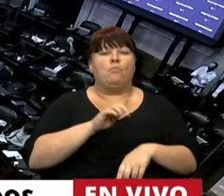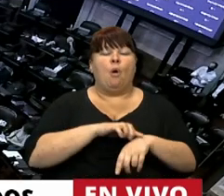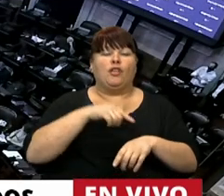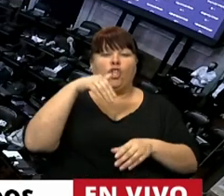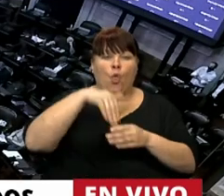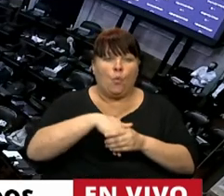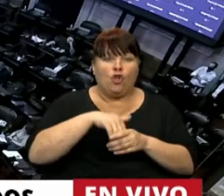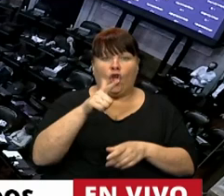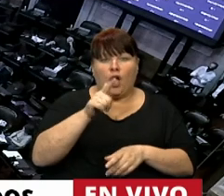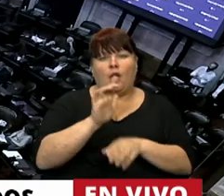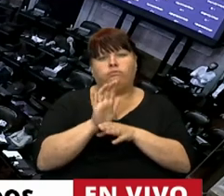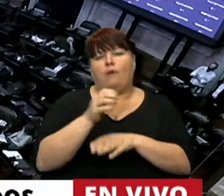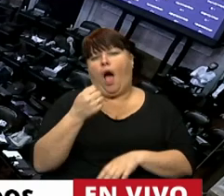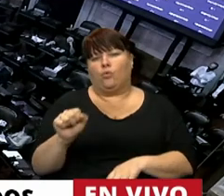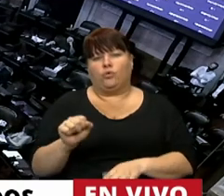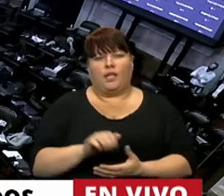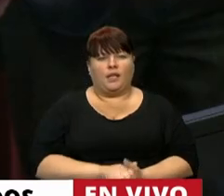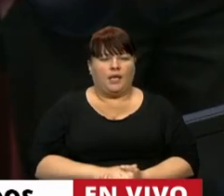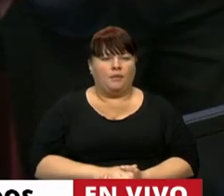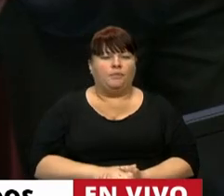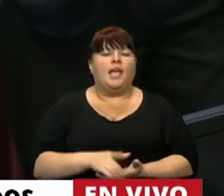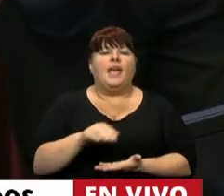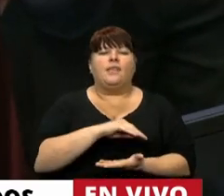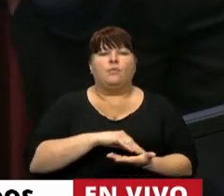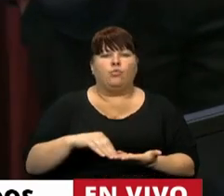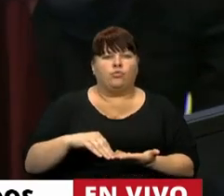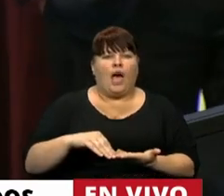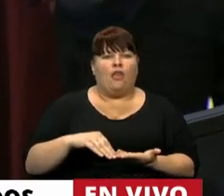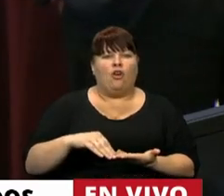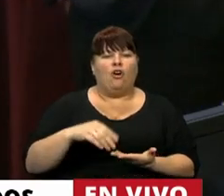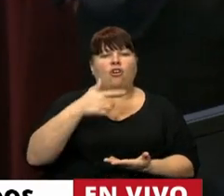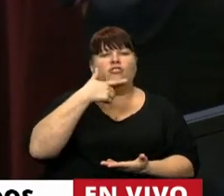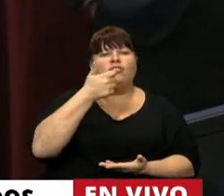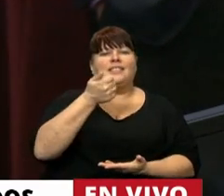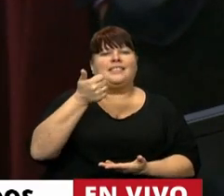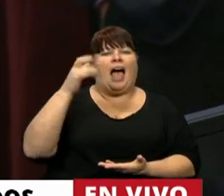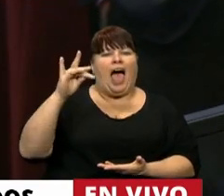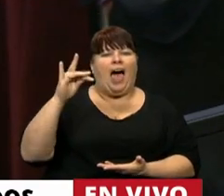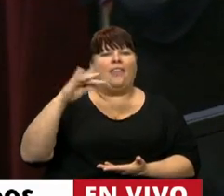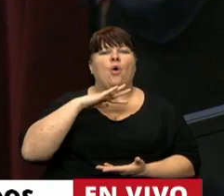Ausente a la hora de votar. Diputado